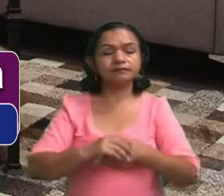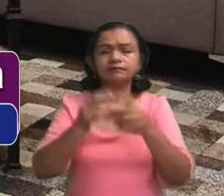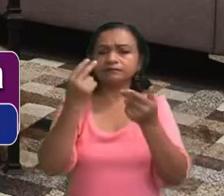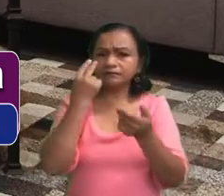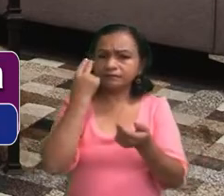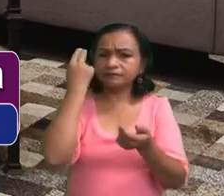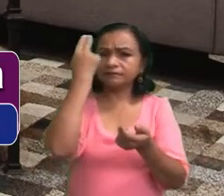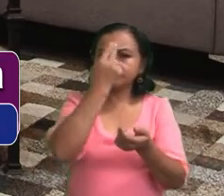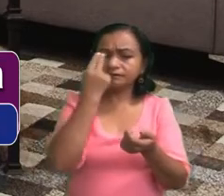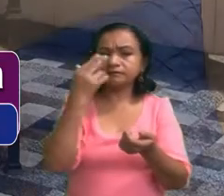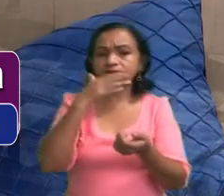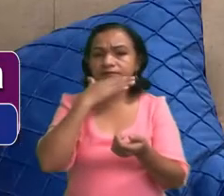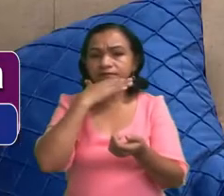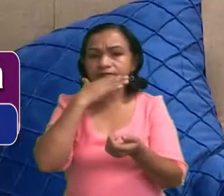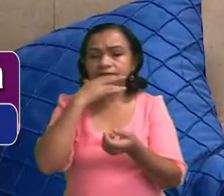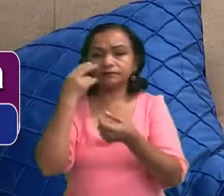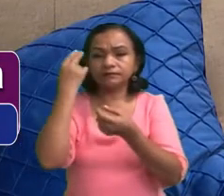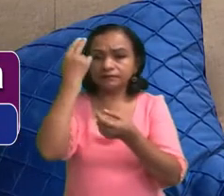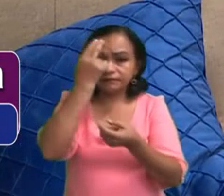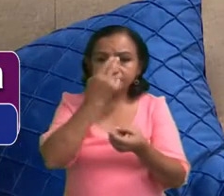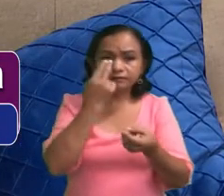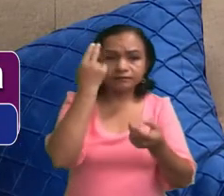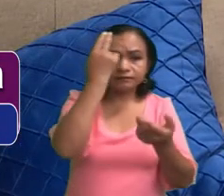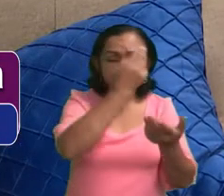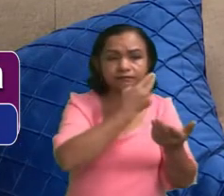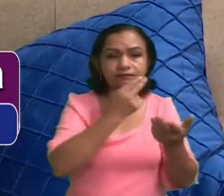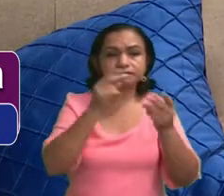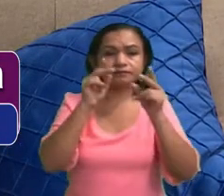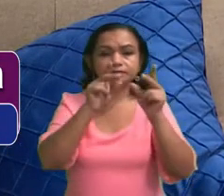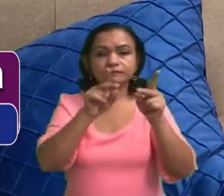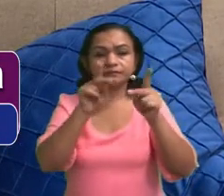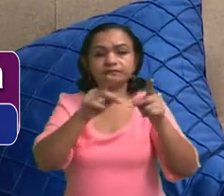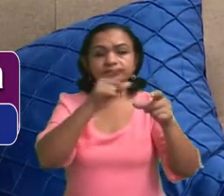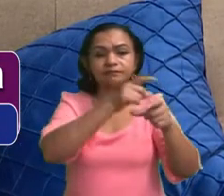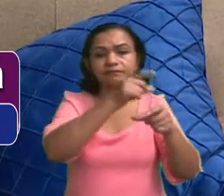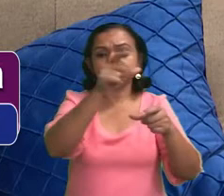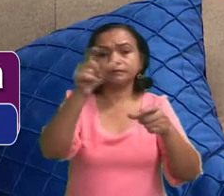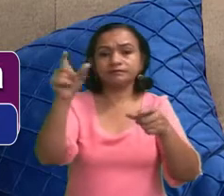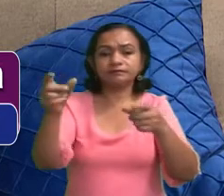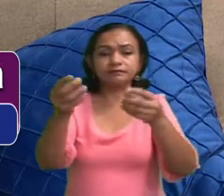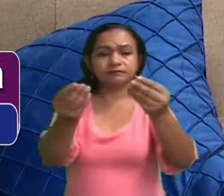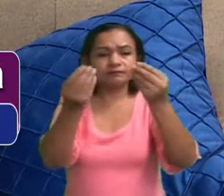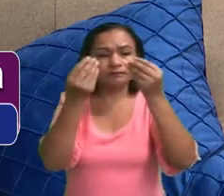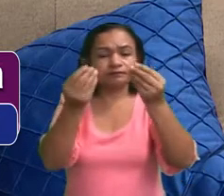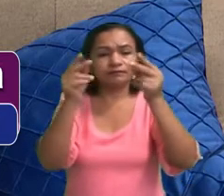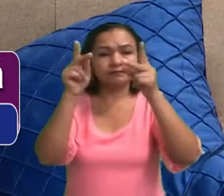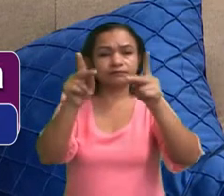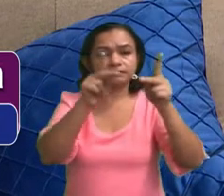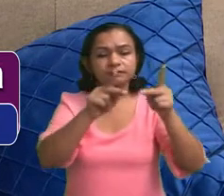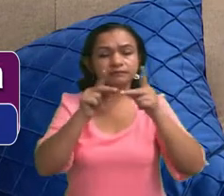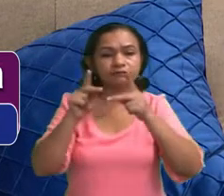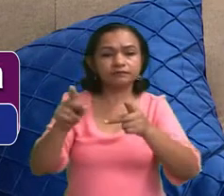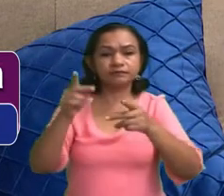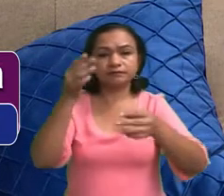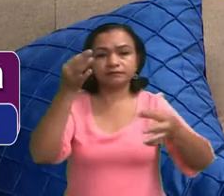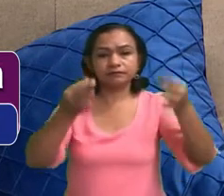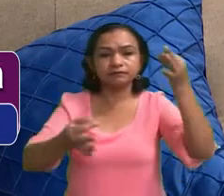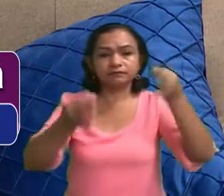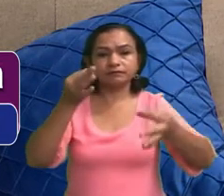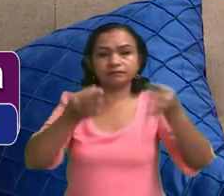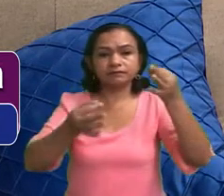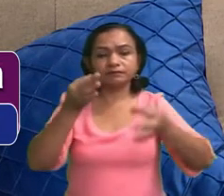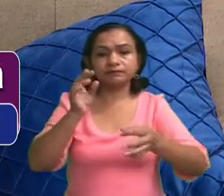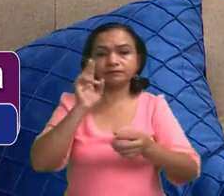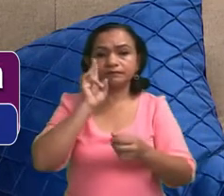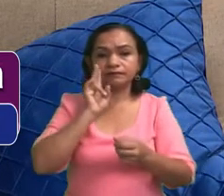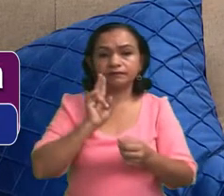bien complejo, porque implica también invitar a muchos sectores. Dentro de esta dinámica para llegar a este digesto jurídico, vimos